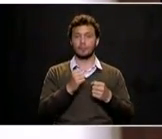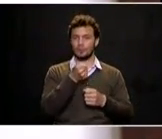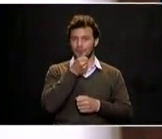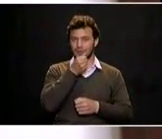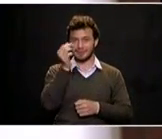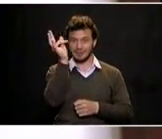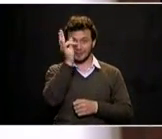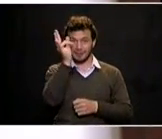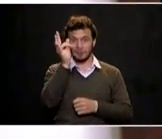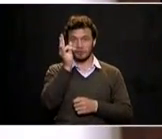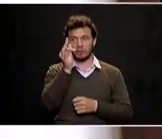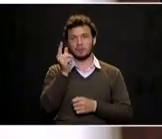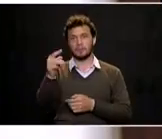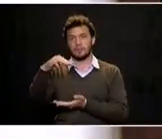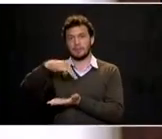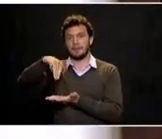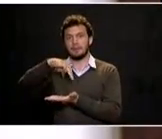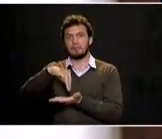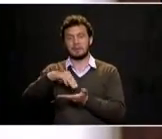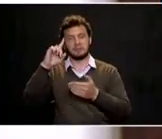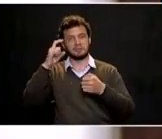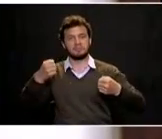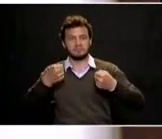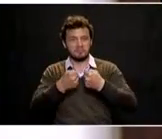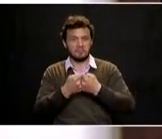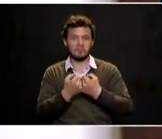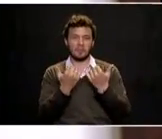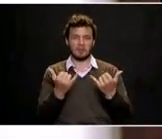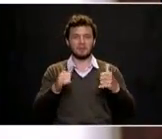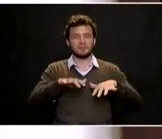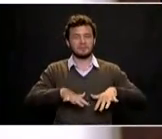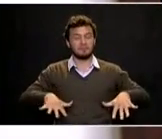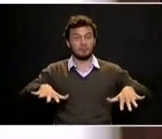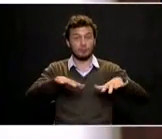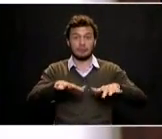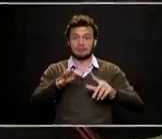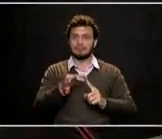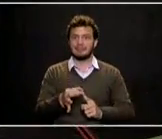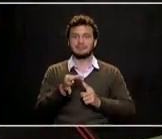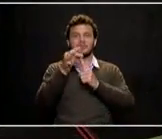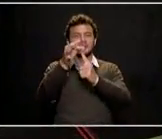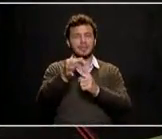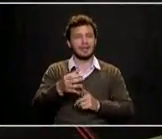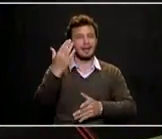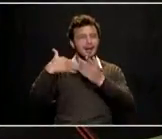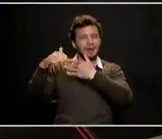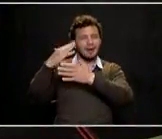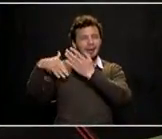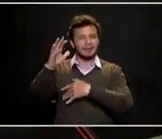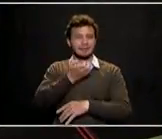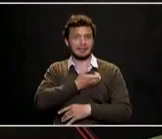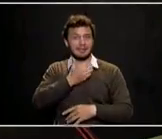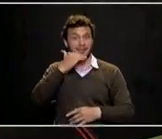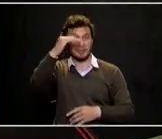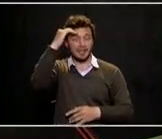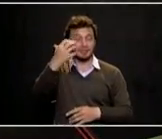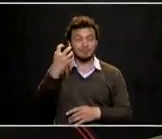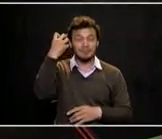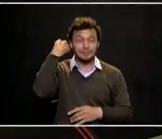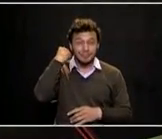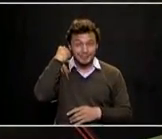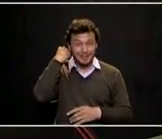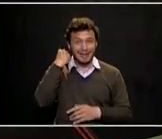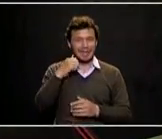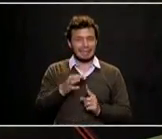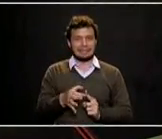Telemedellín. Estamos esta noche en un lugar muy mágico, muy especial, en la antigua alcaldía de Medellín. Específicamente en este